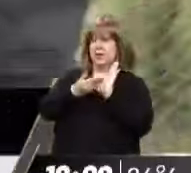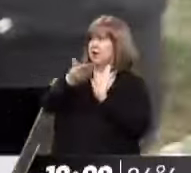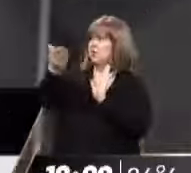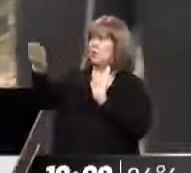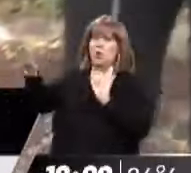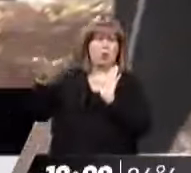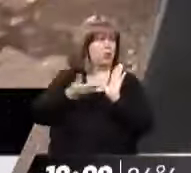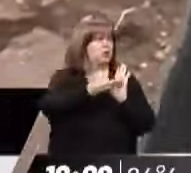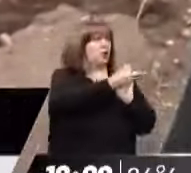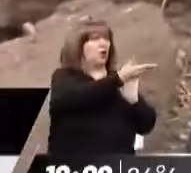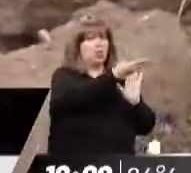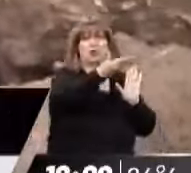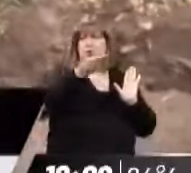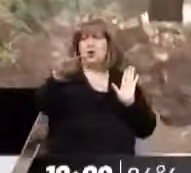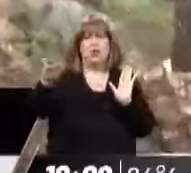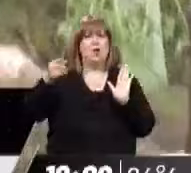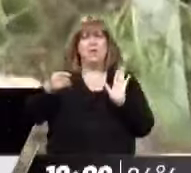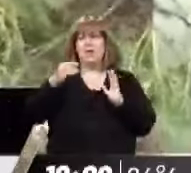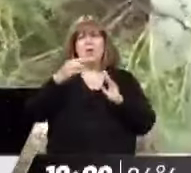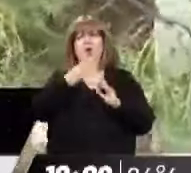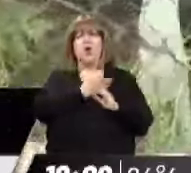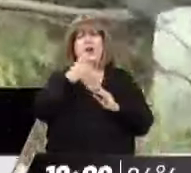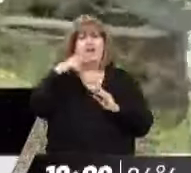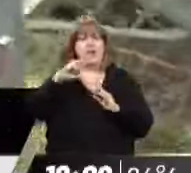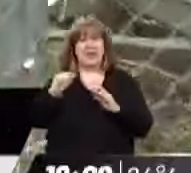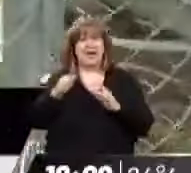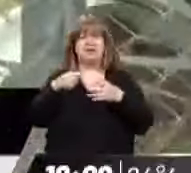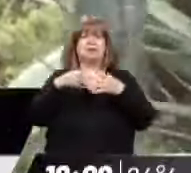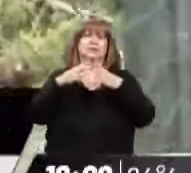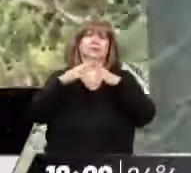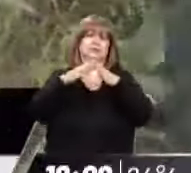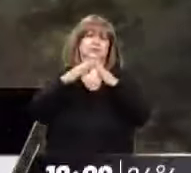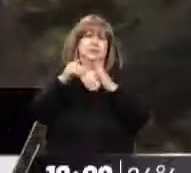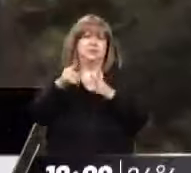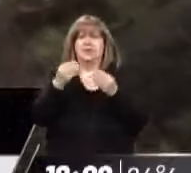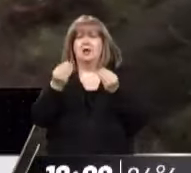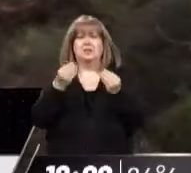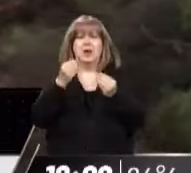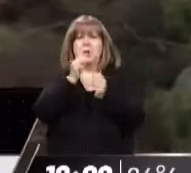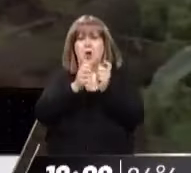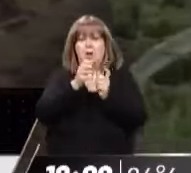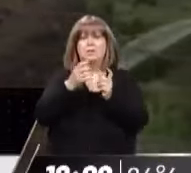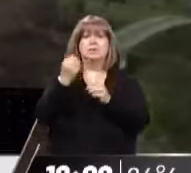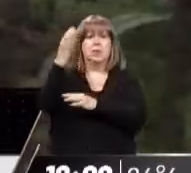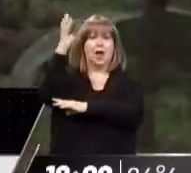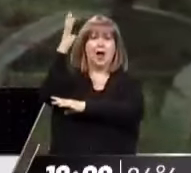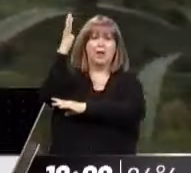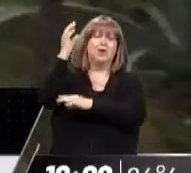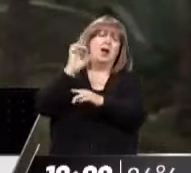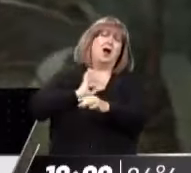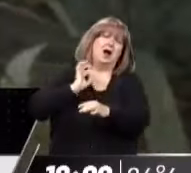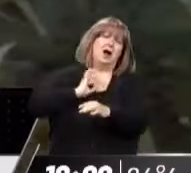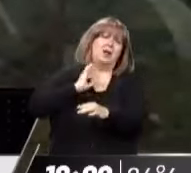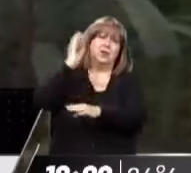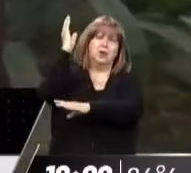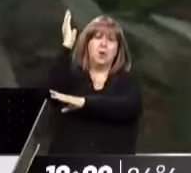la tormenta y las consecuencias en esta finca. Enseguida vamos a ver los daños en la producción. Pero en el caso de este árbol añejo,